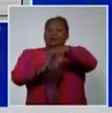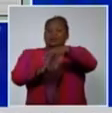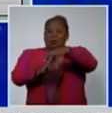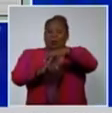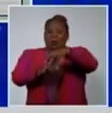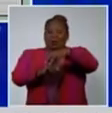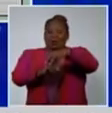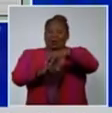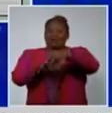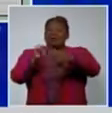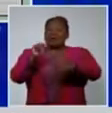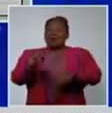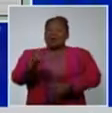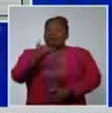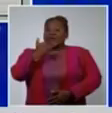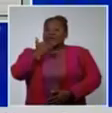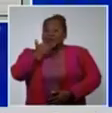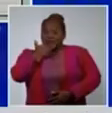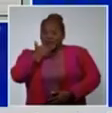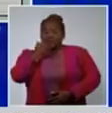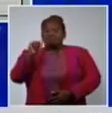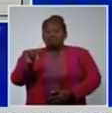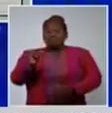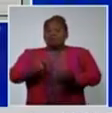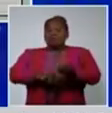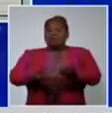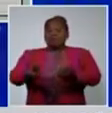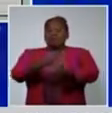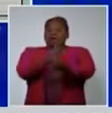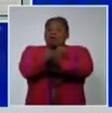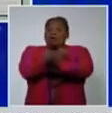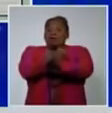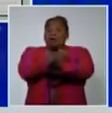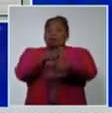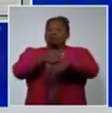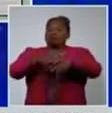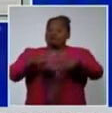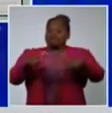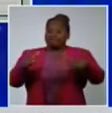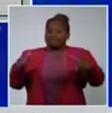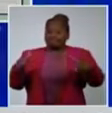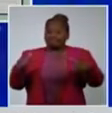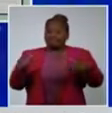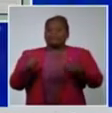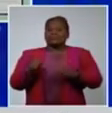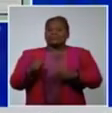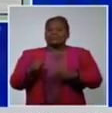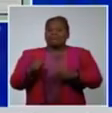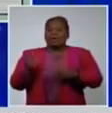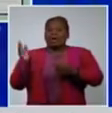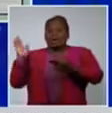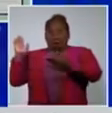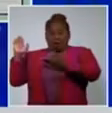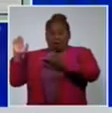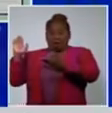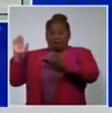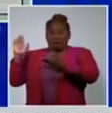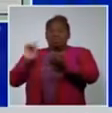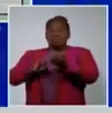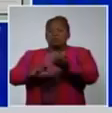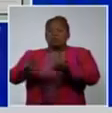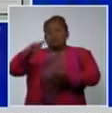reitero en la provincia con mucho riesgo podemos aquí a la provincia de sancti spíritus